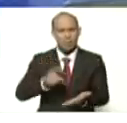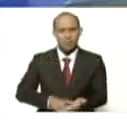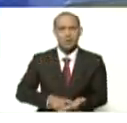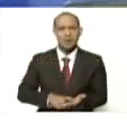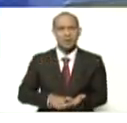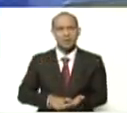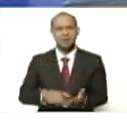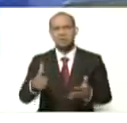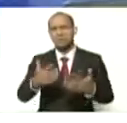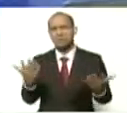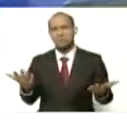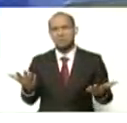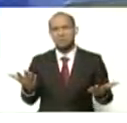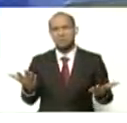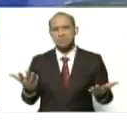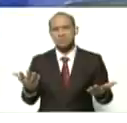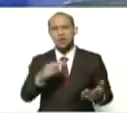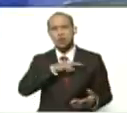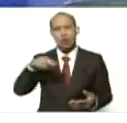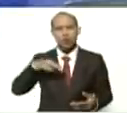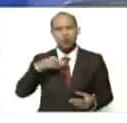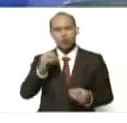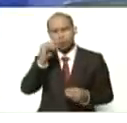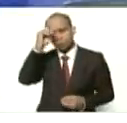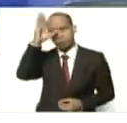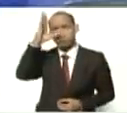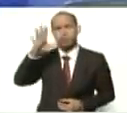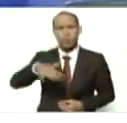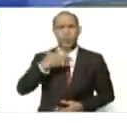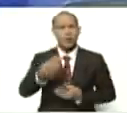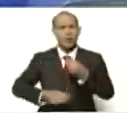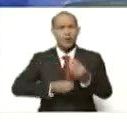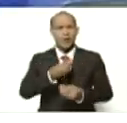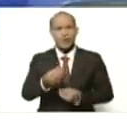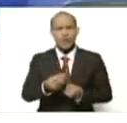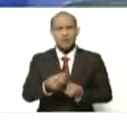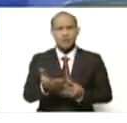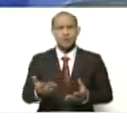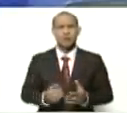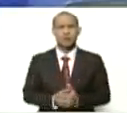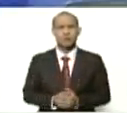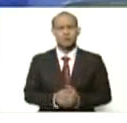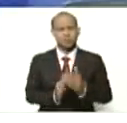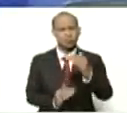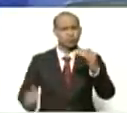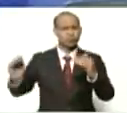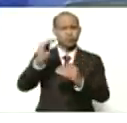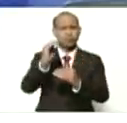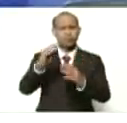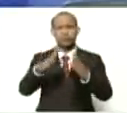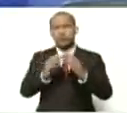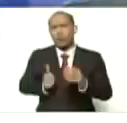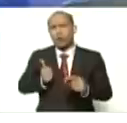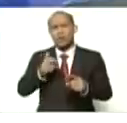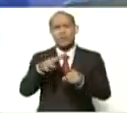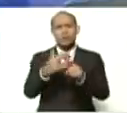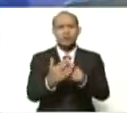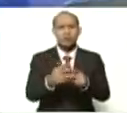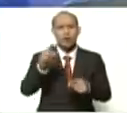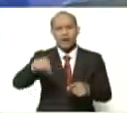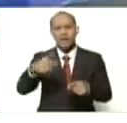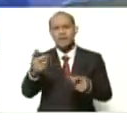que somos capaces de adaptarnos y superar cualquier circunstancia sobre todo esta